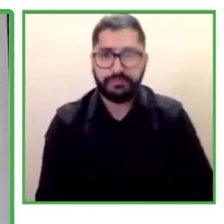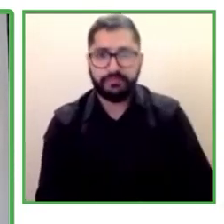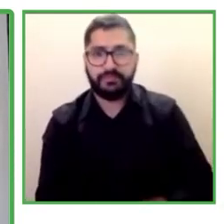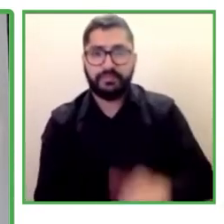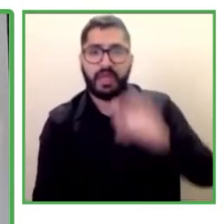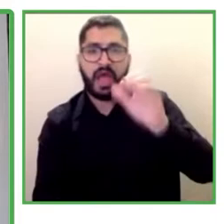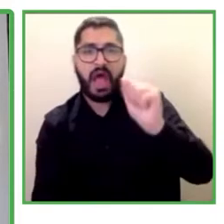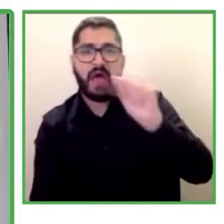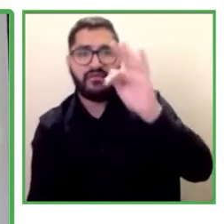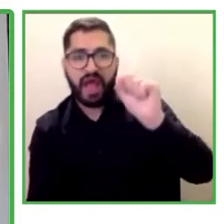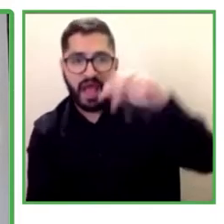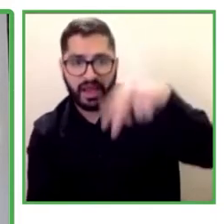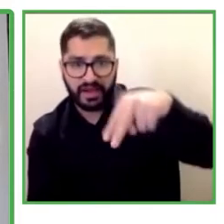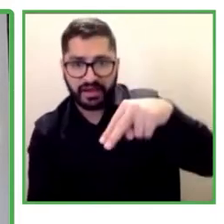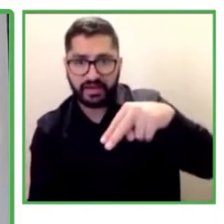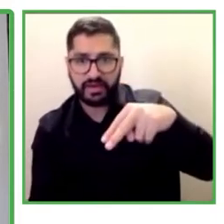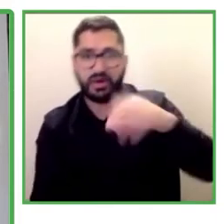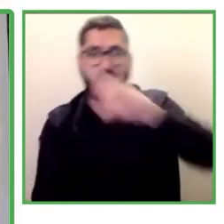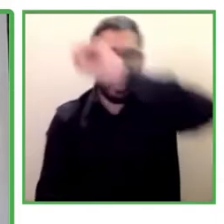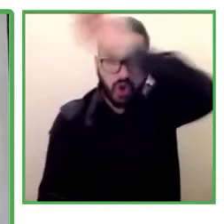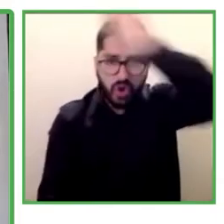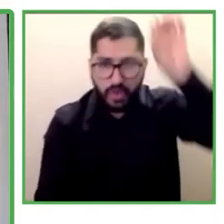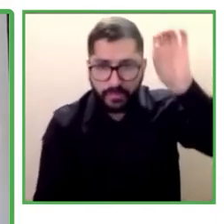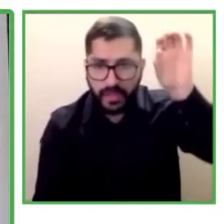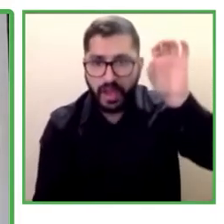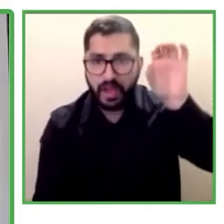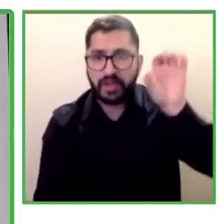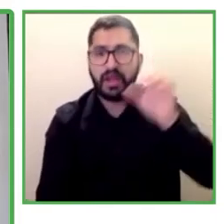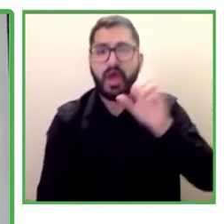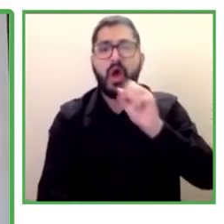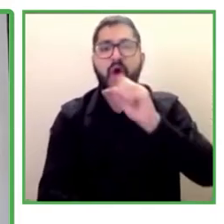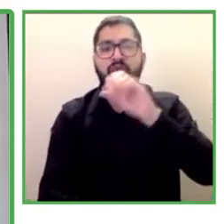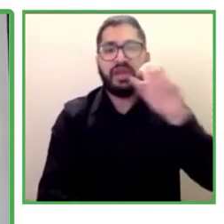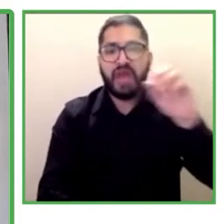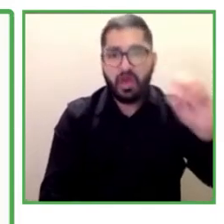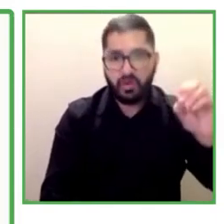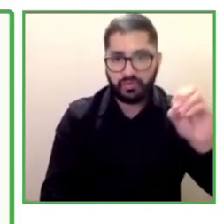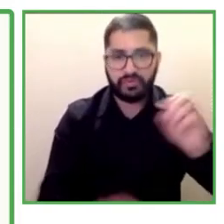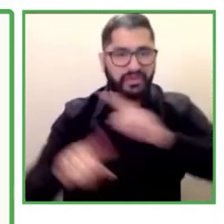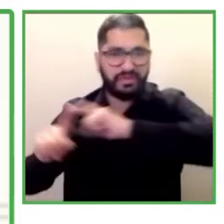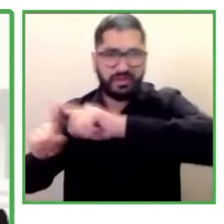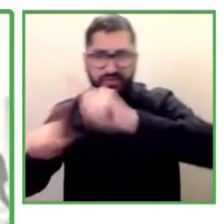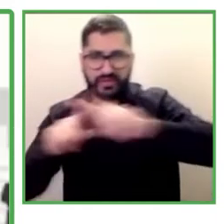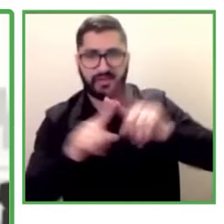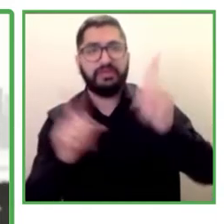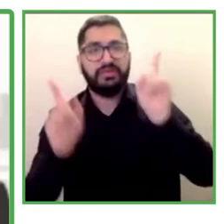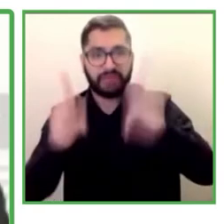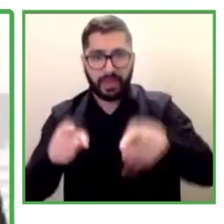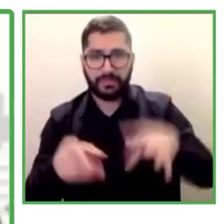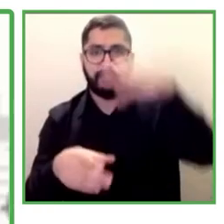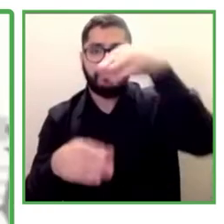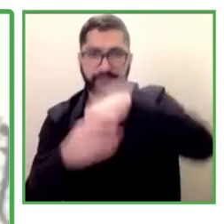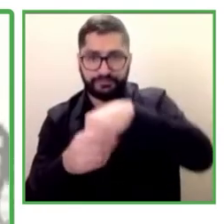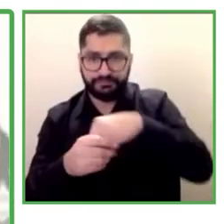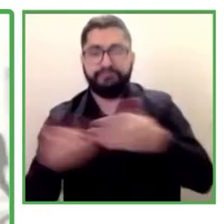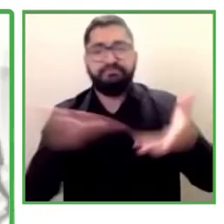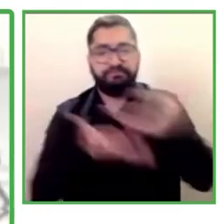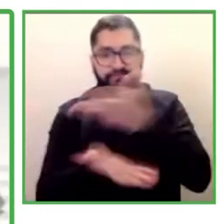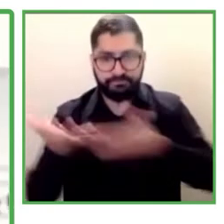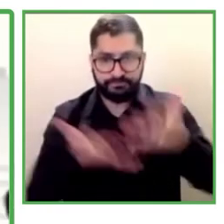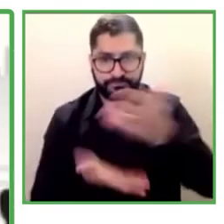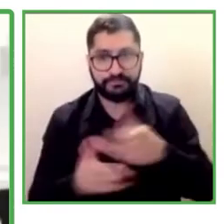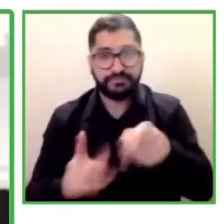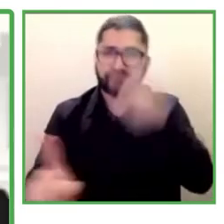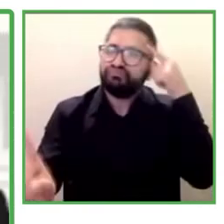Medellín, CONFALDI en Cali y CONFAMILIAR Risaralda en Pereira. El propósito en su primera fase como